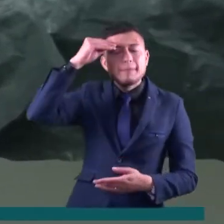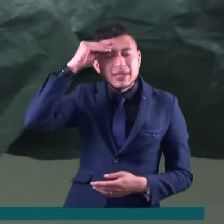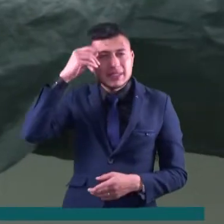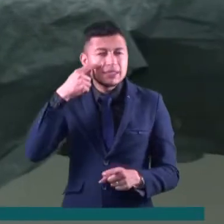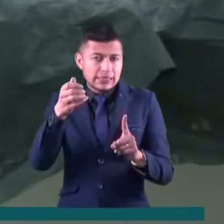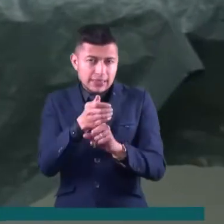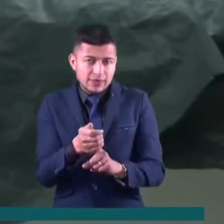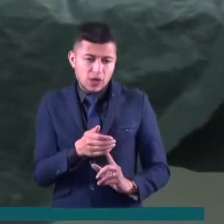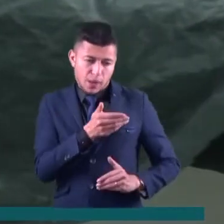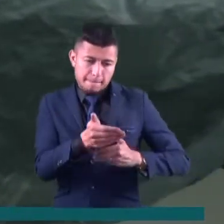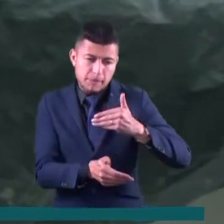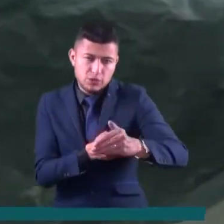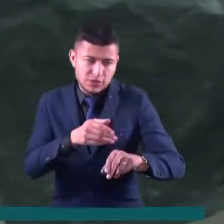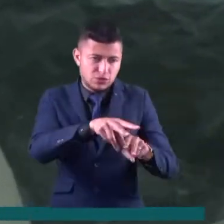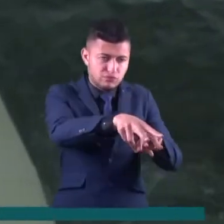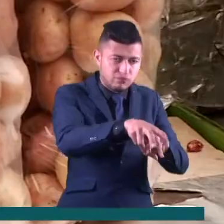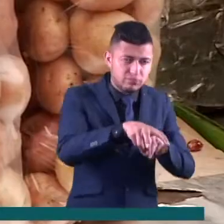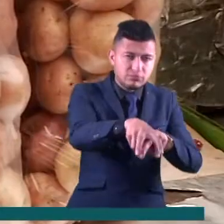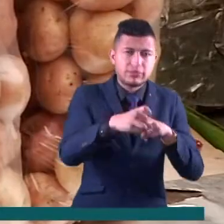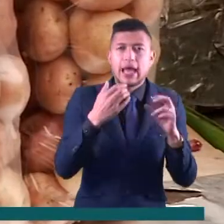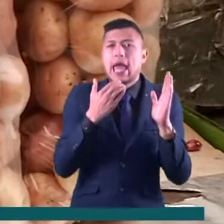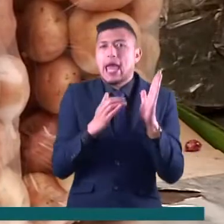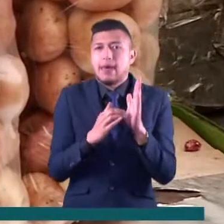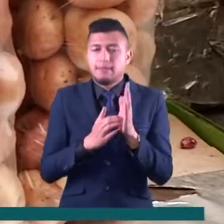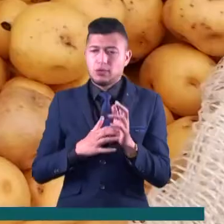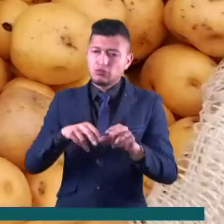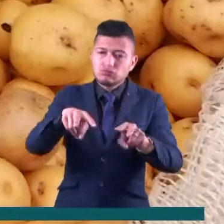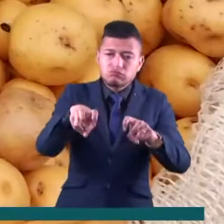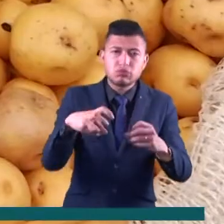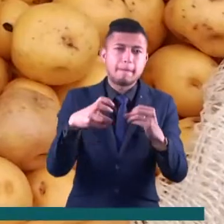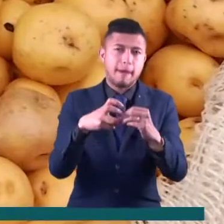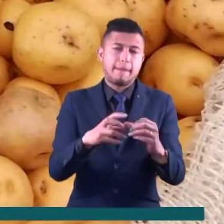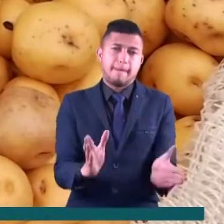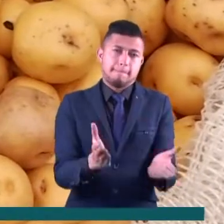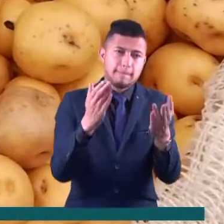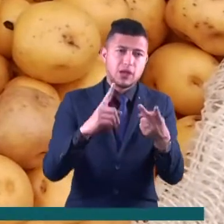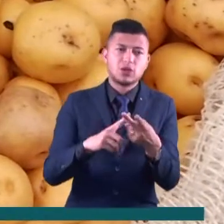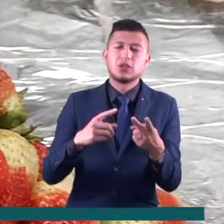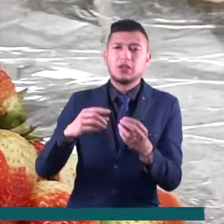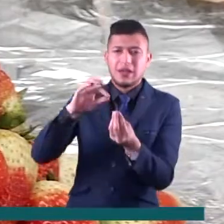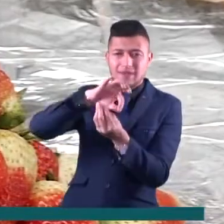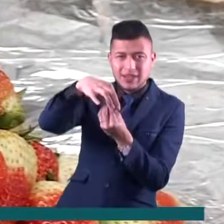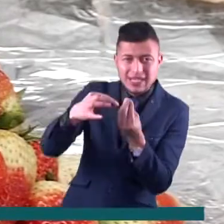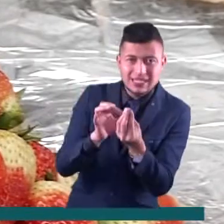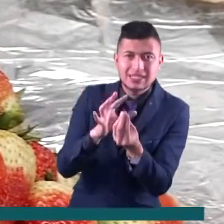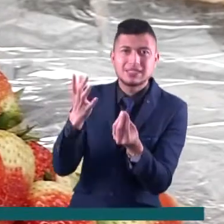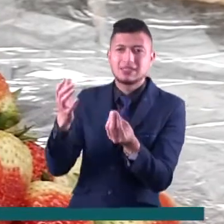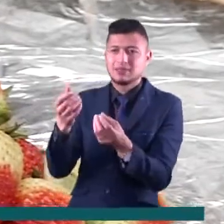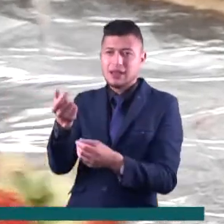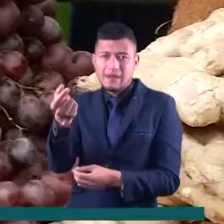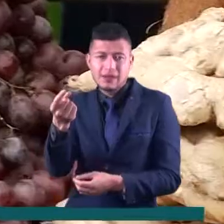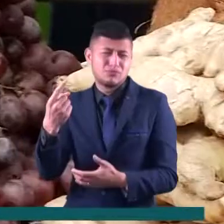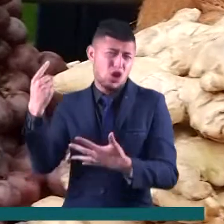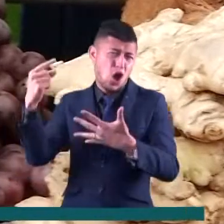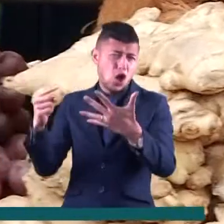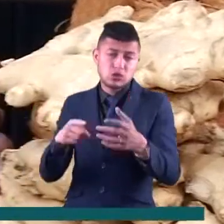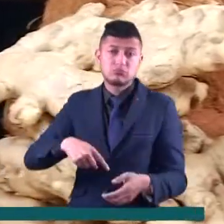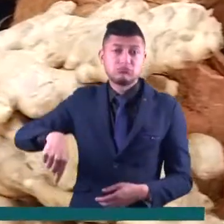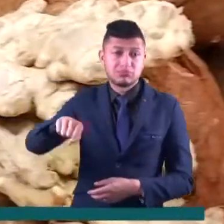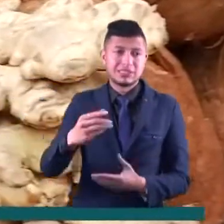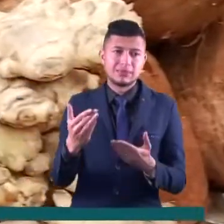aprenderán a identificar los procesos agrícolas Como por ejemplo mejorar los cultivos de papa fresas arvejas entre otros